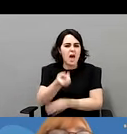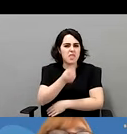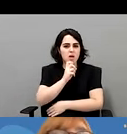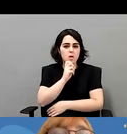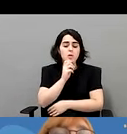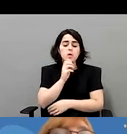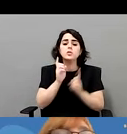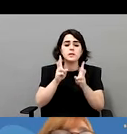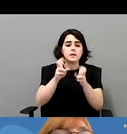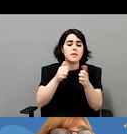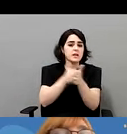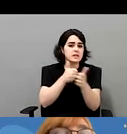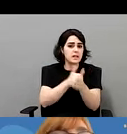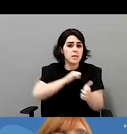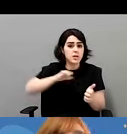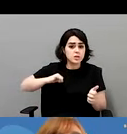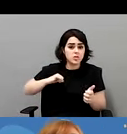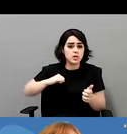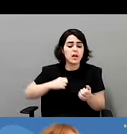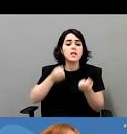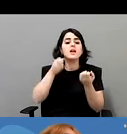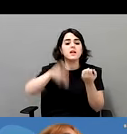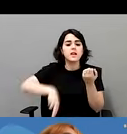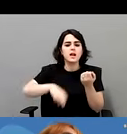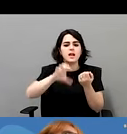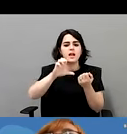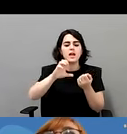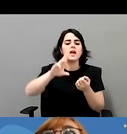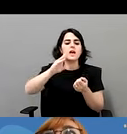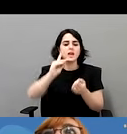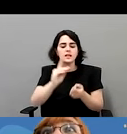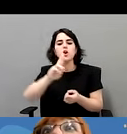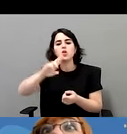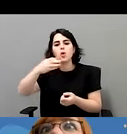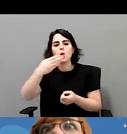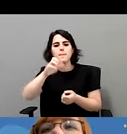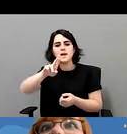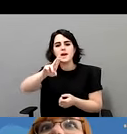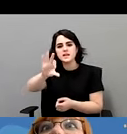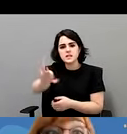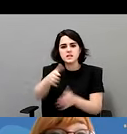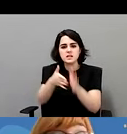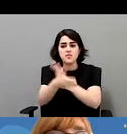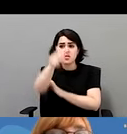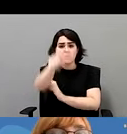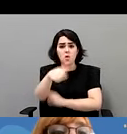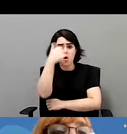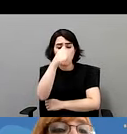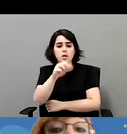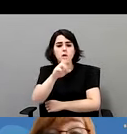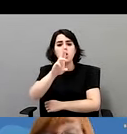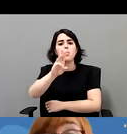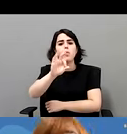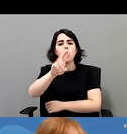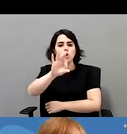de la asistencia personal, a él, a Ed Roberts. Fijaros, Ed Roberts es un hombre que tiene polio, es